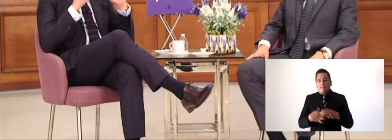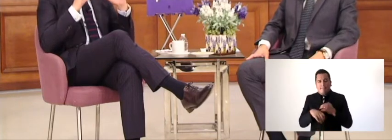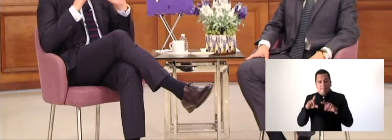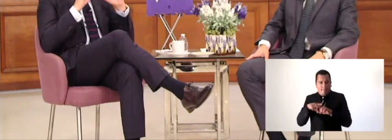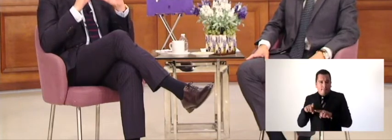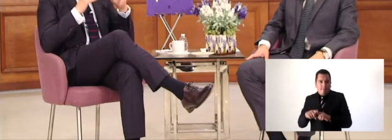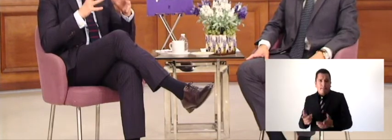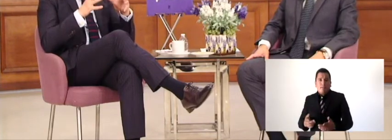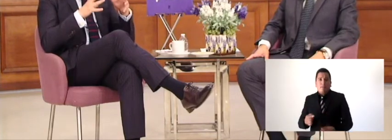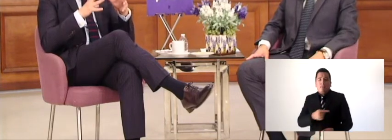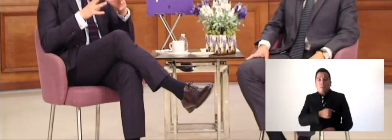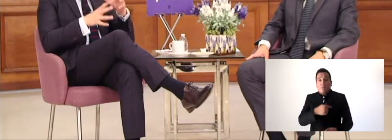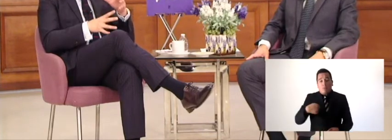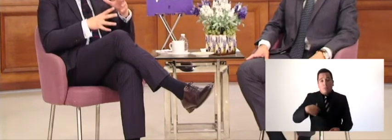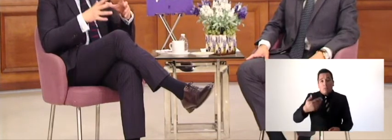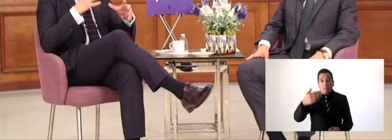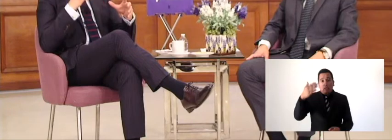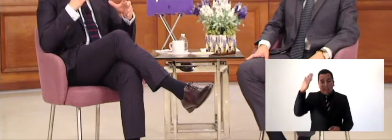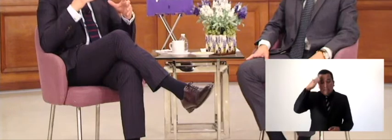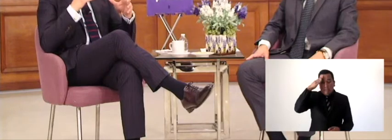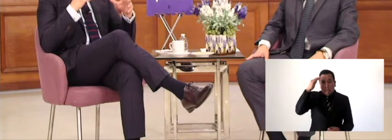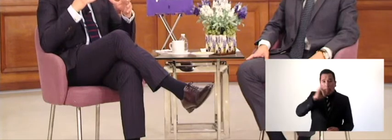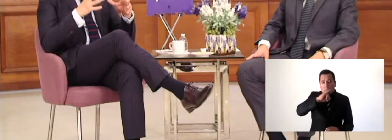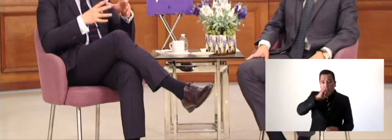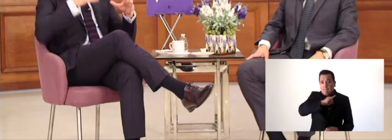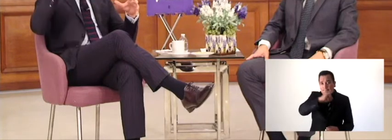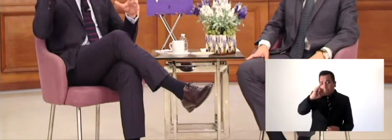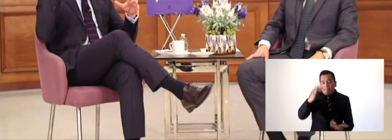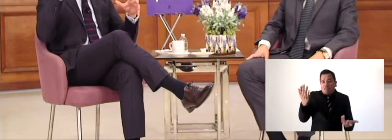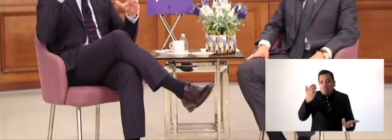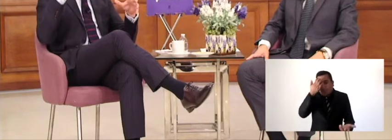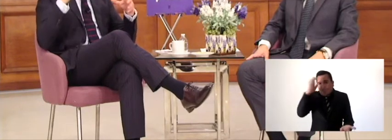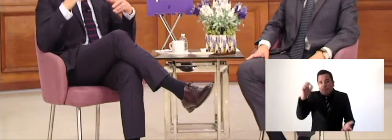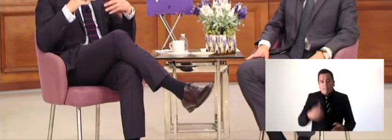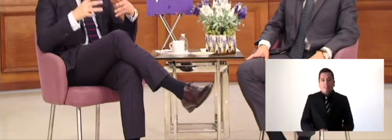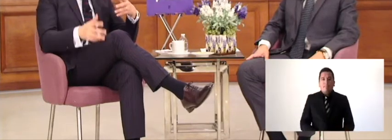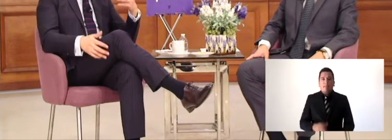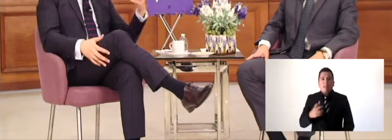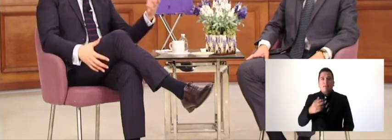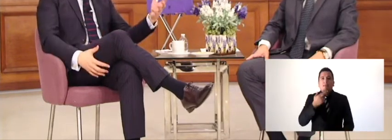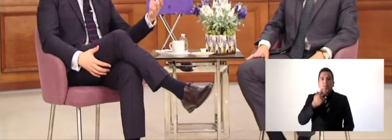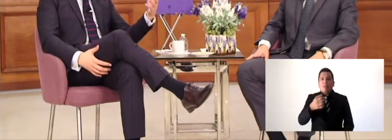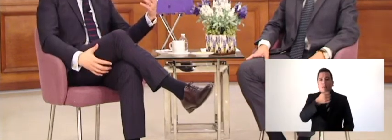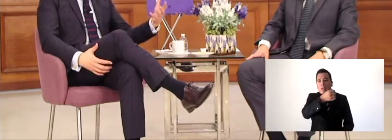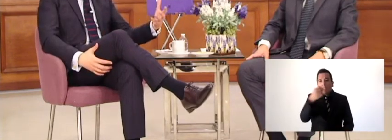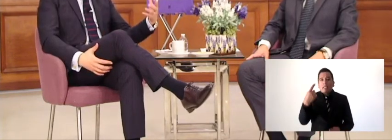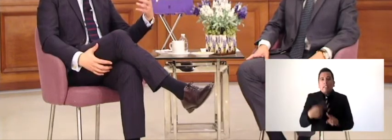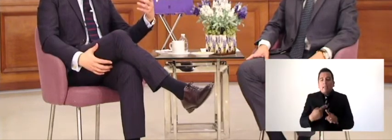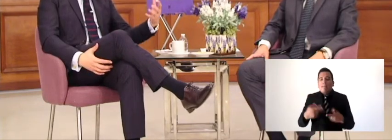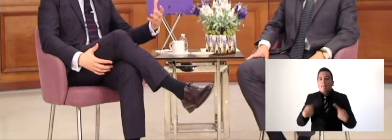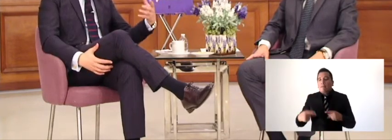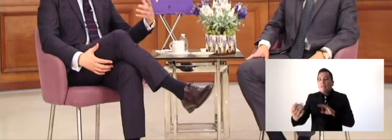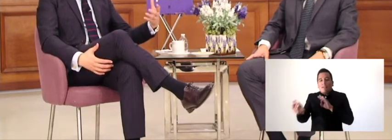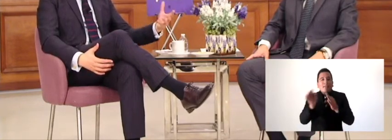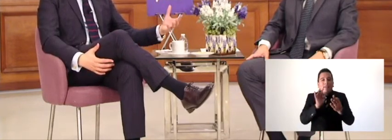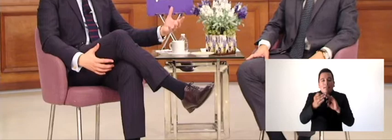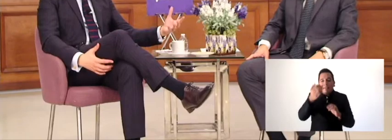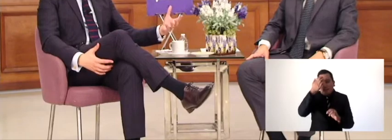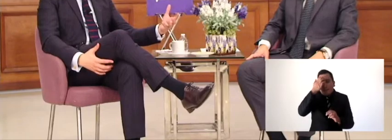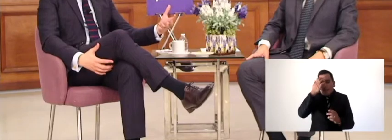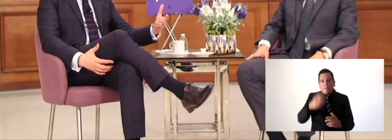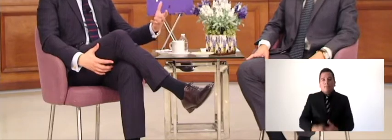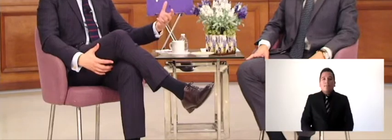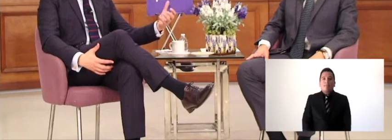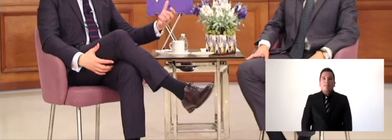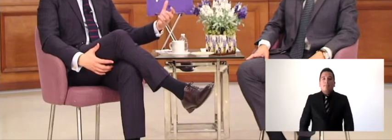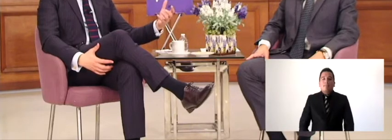gustos, conocen muchas cosas que la autoridad nacional no conoce porque está más lejos. Entonces, qué mejor que la organice quien está más